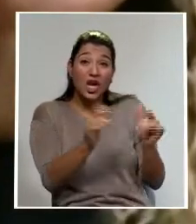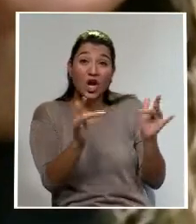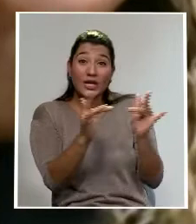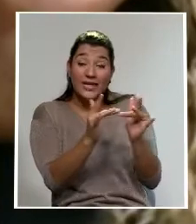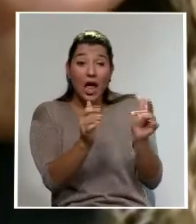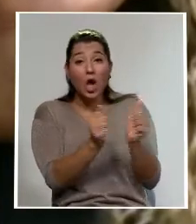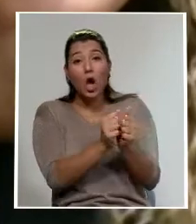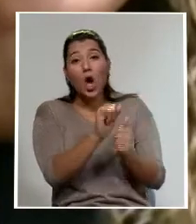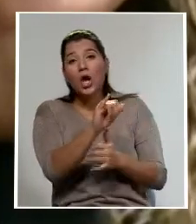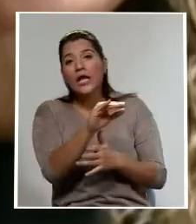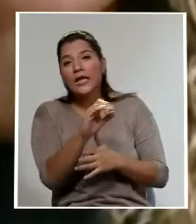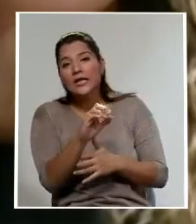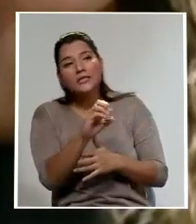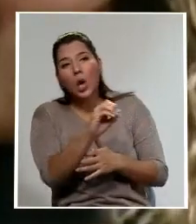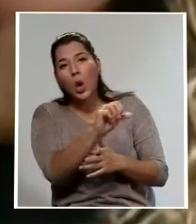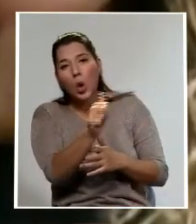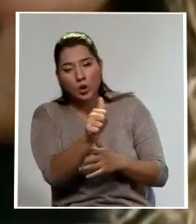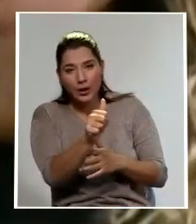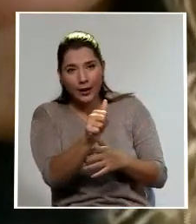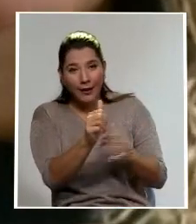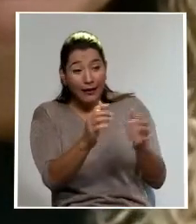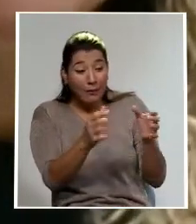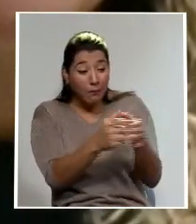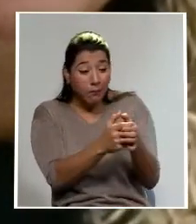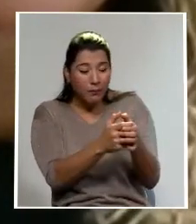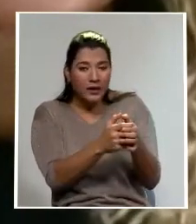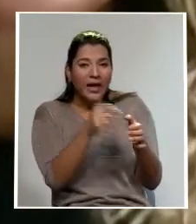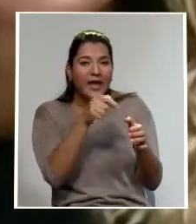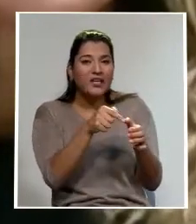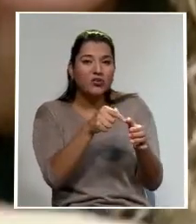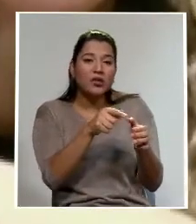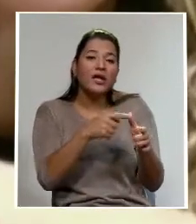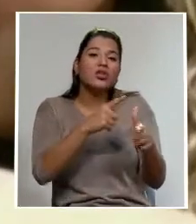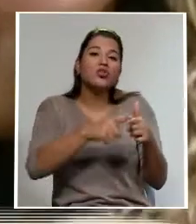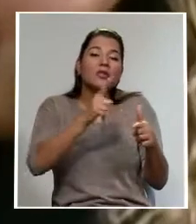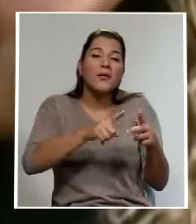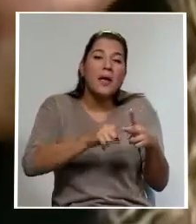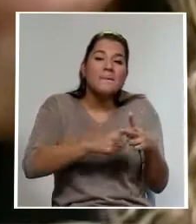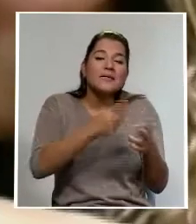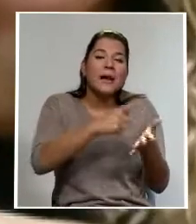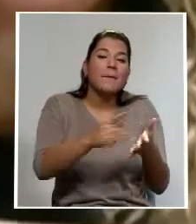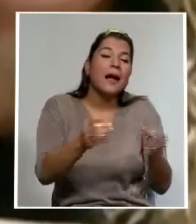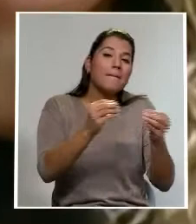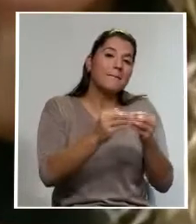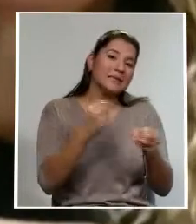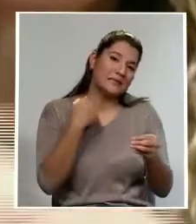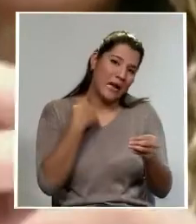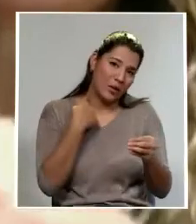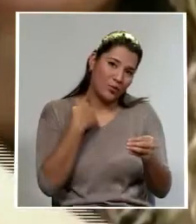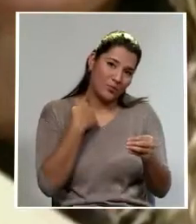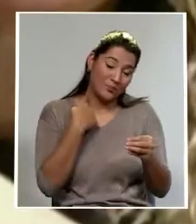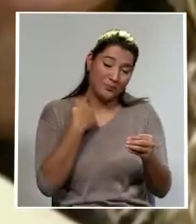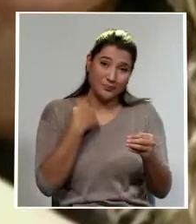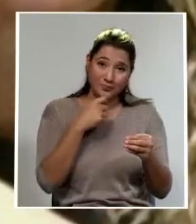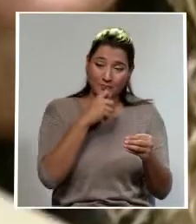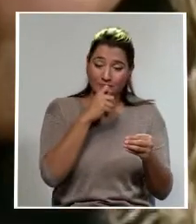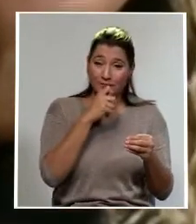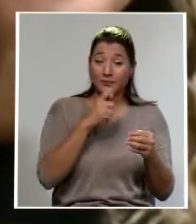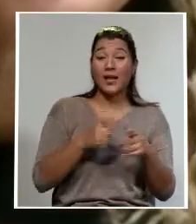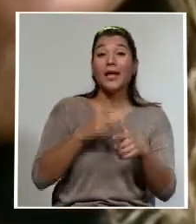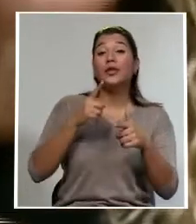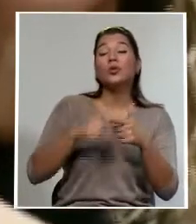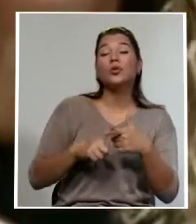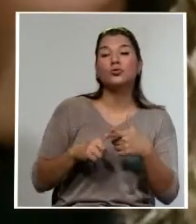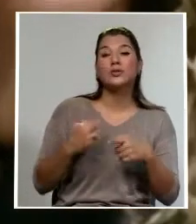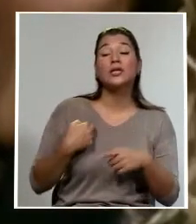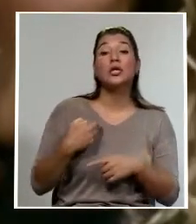para la autoridad reguladora, que lo que permite es que cambie